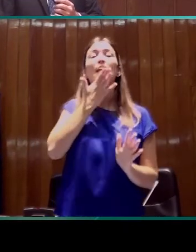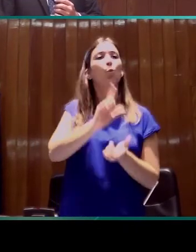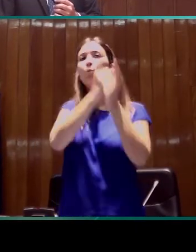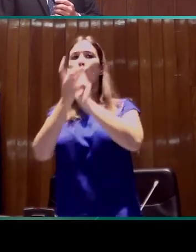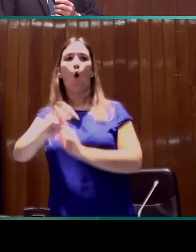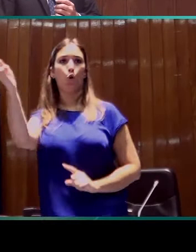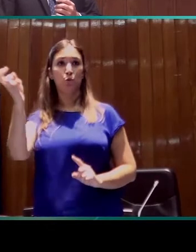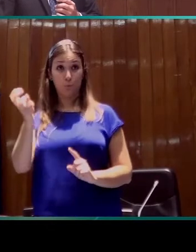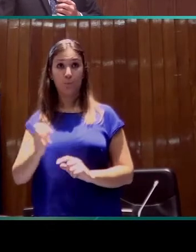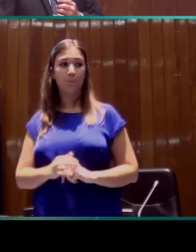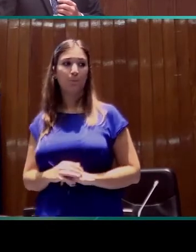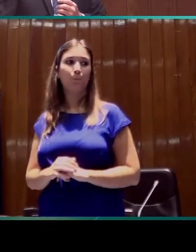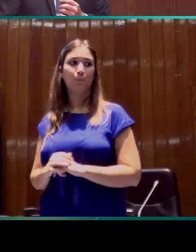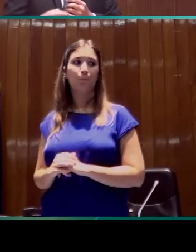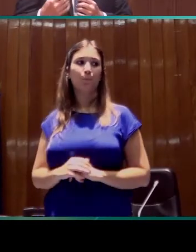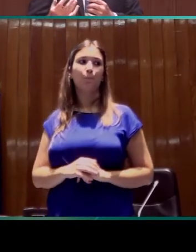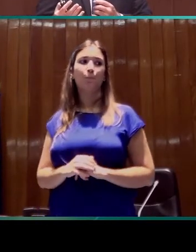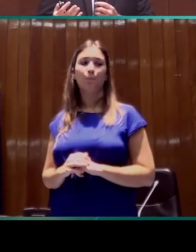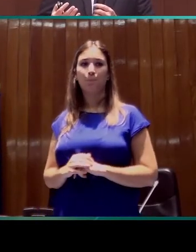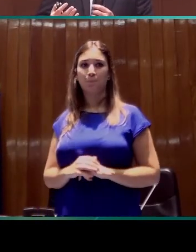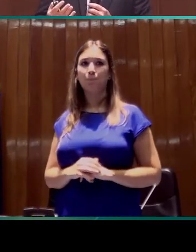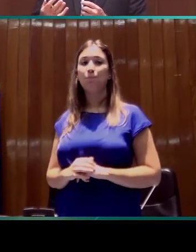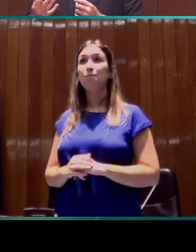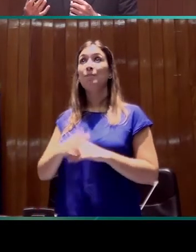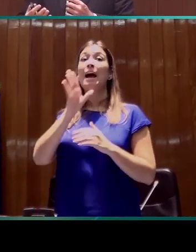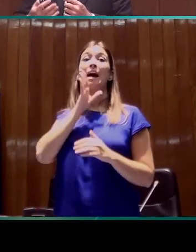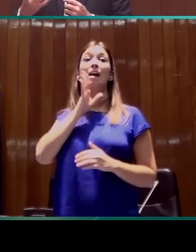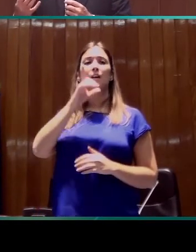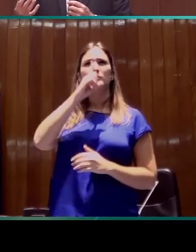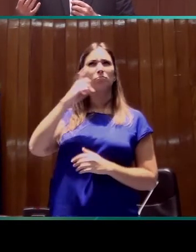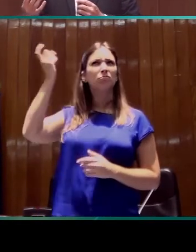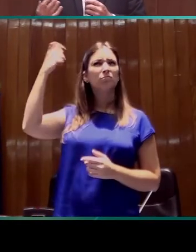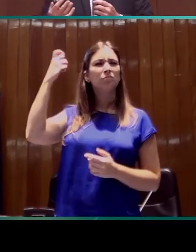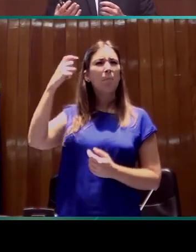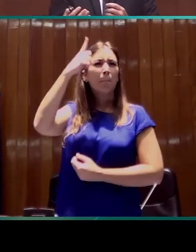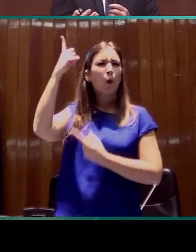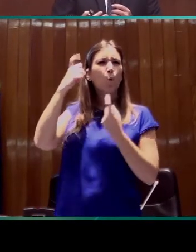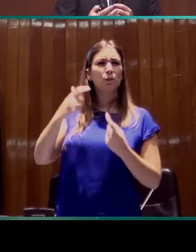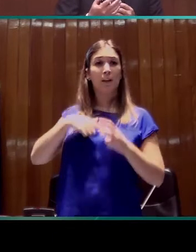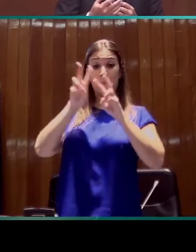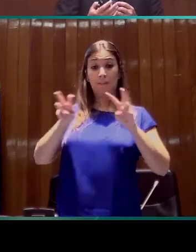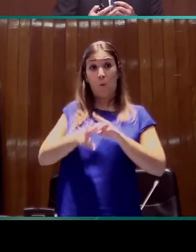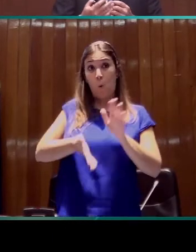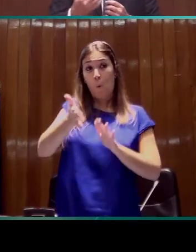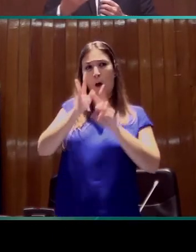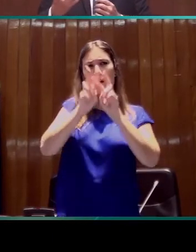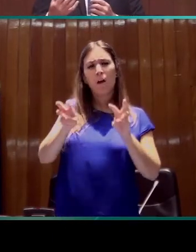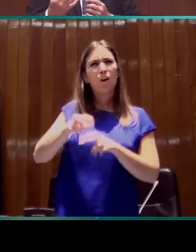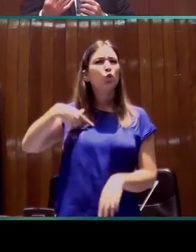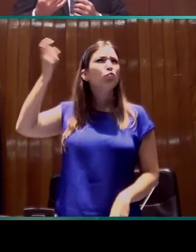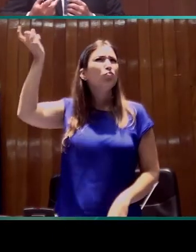los parámetros. Bien, las preguntas que nos planteábamos entonces, que nos planteamos en esta investigación,